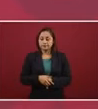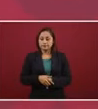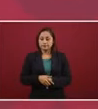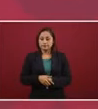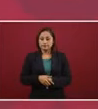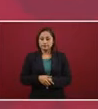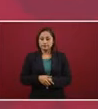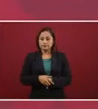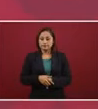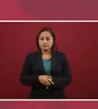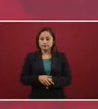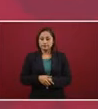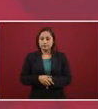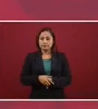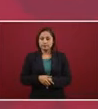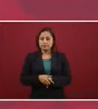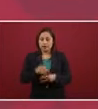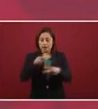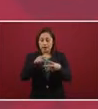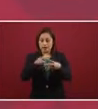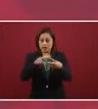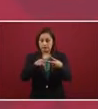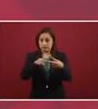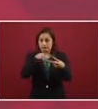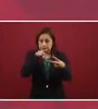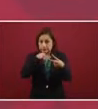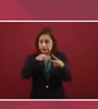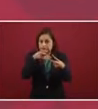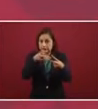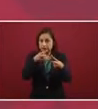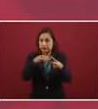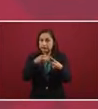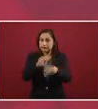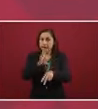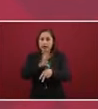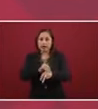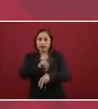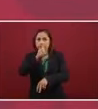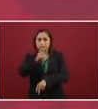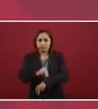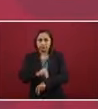no permitirlo, para castigarlo, es el contubernio.